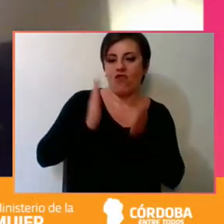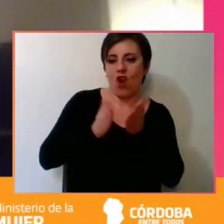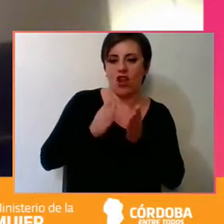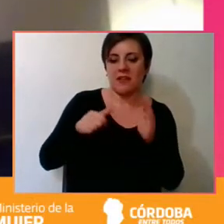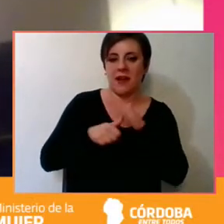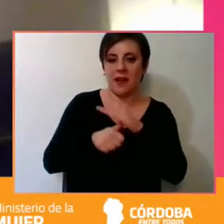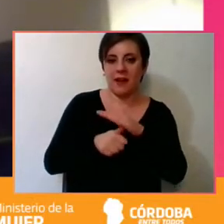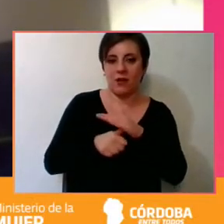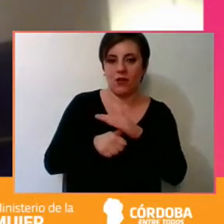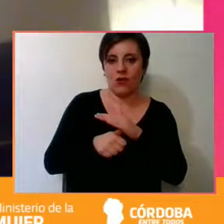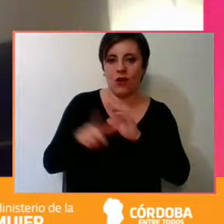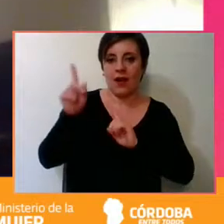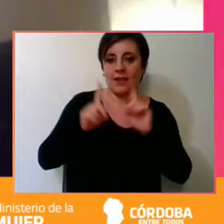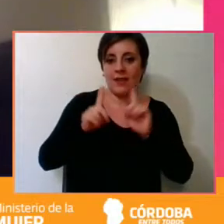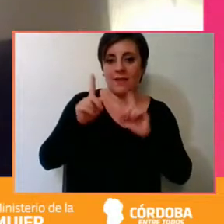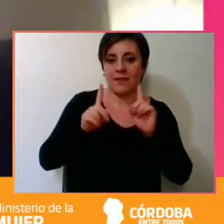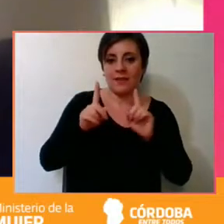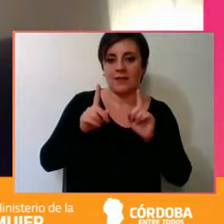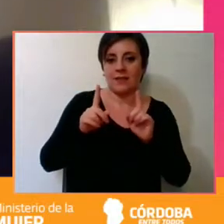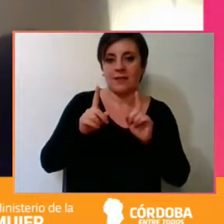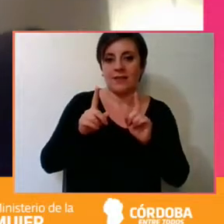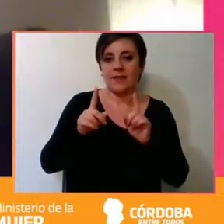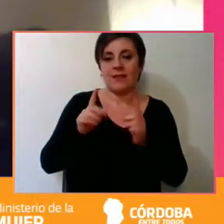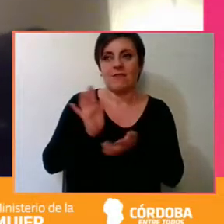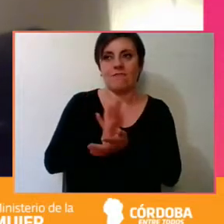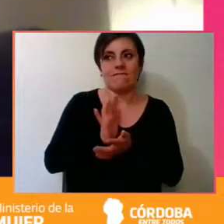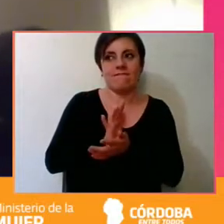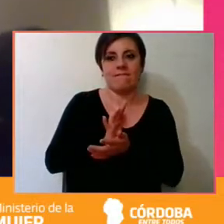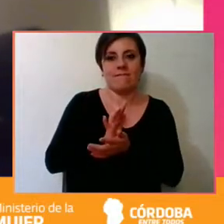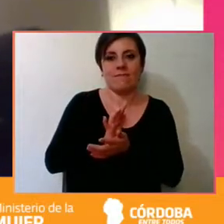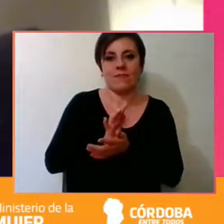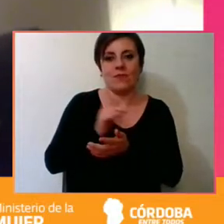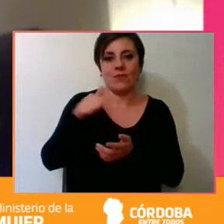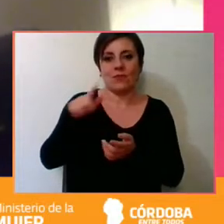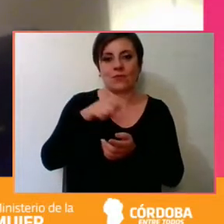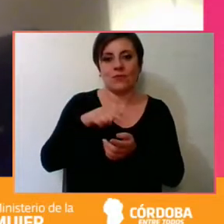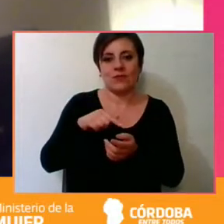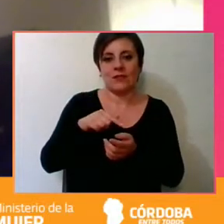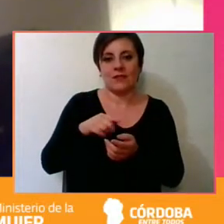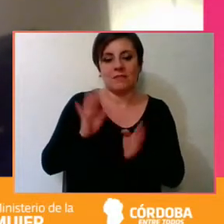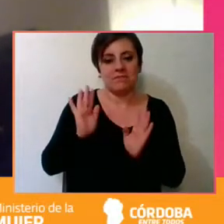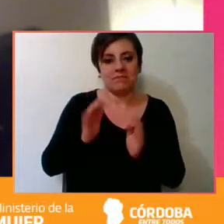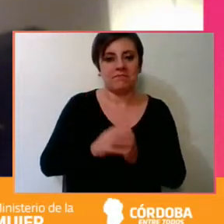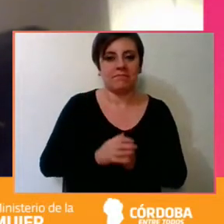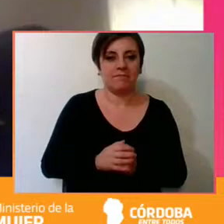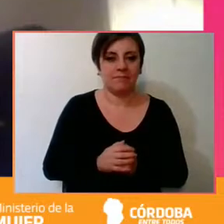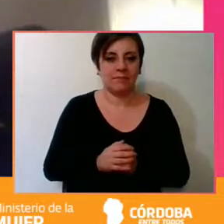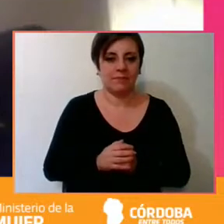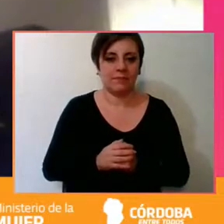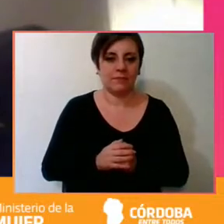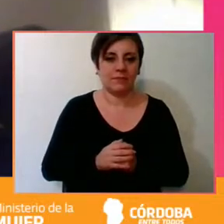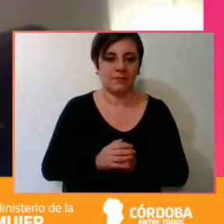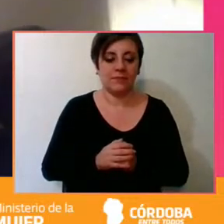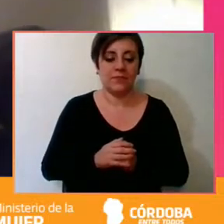esperaban ustedes que sacase un conejo del sombrero, vayan haciéndose autoridad. Sí